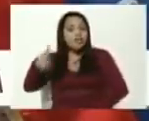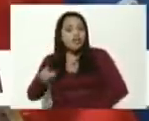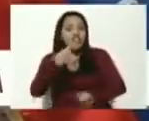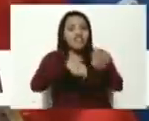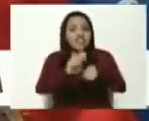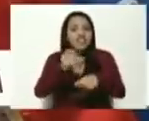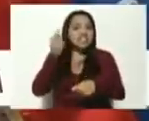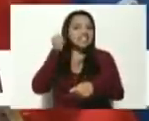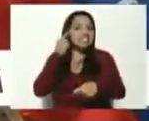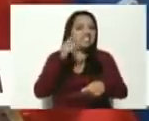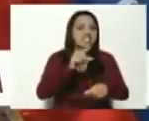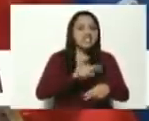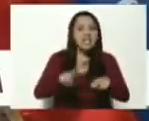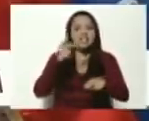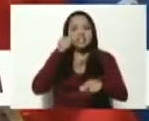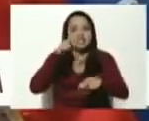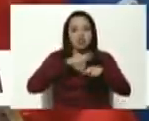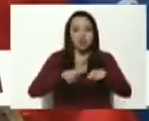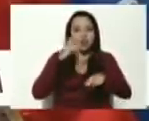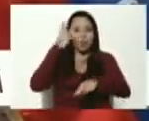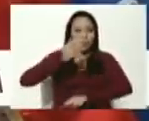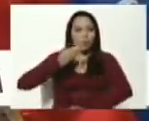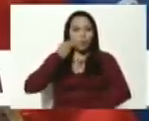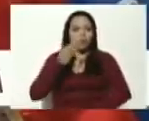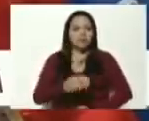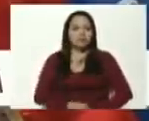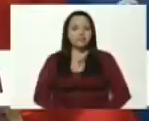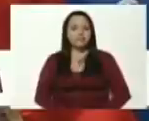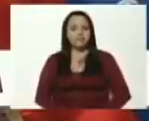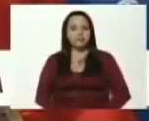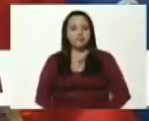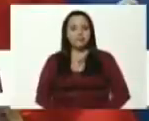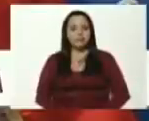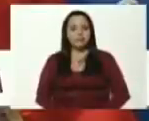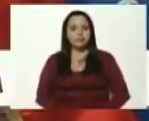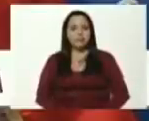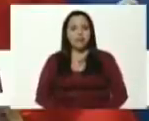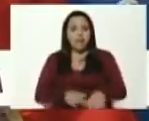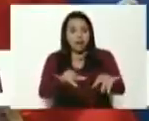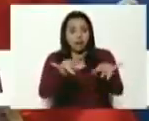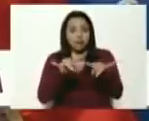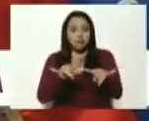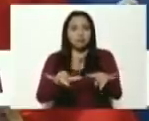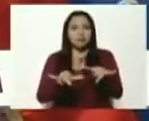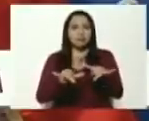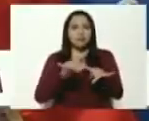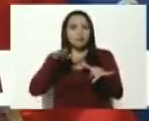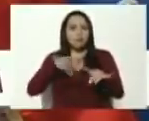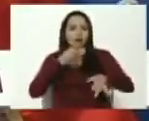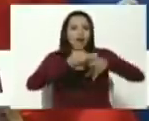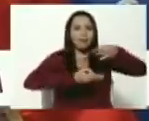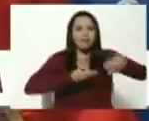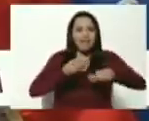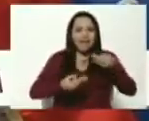lo grave de este delito. En tal sentido, un poco para graficar lo que estoy